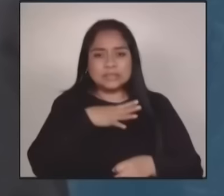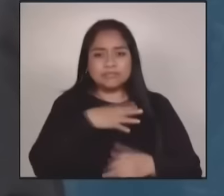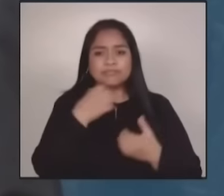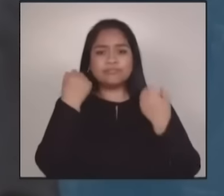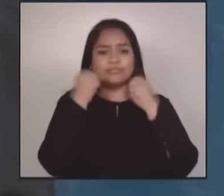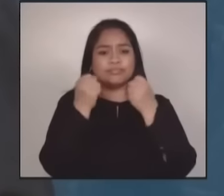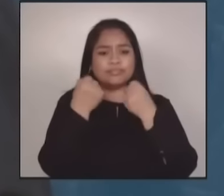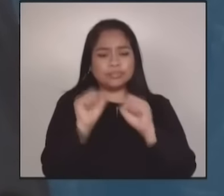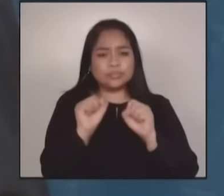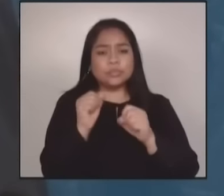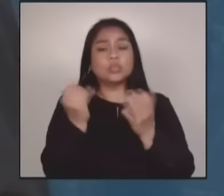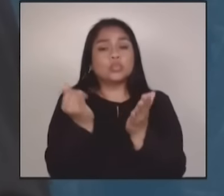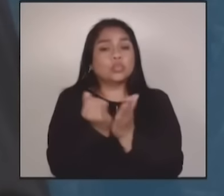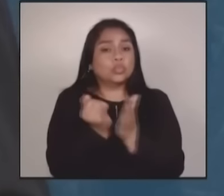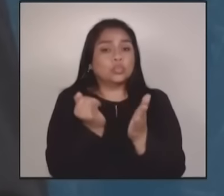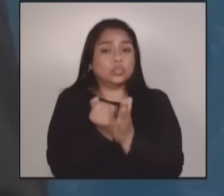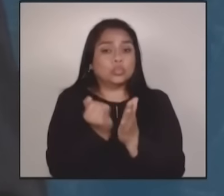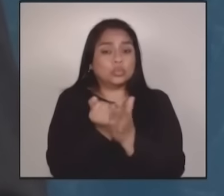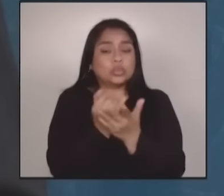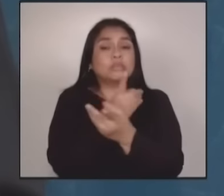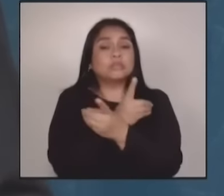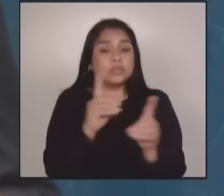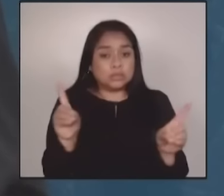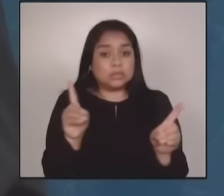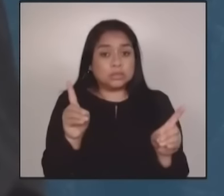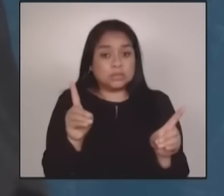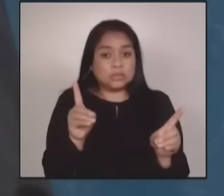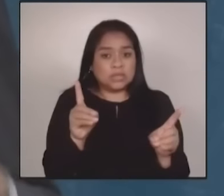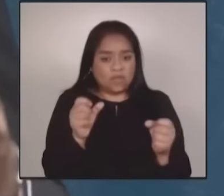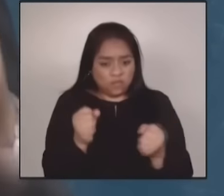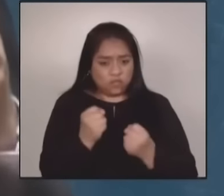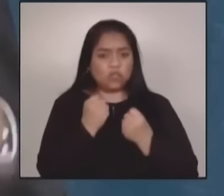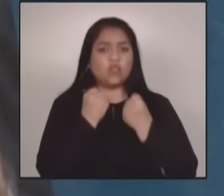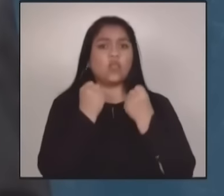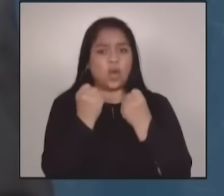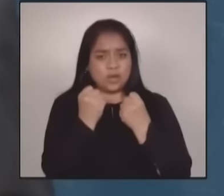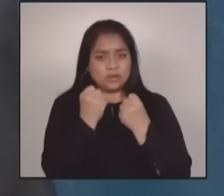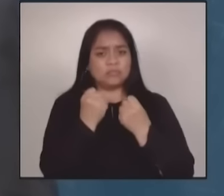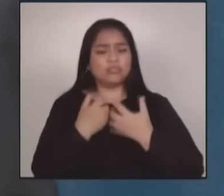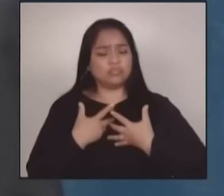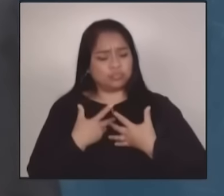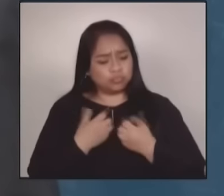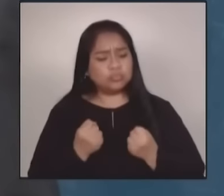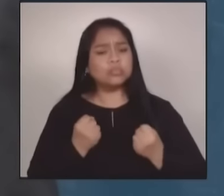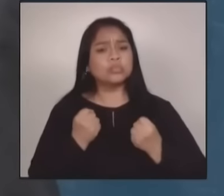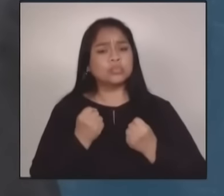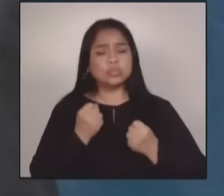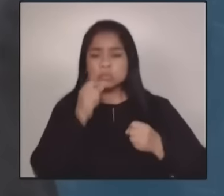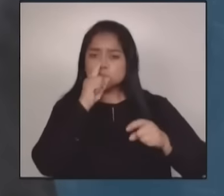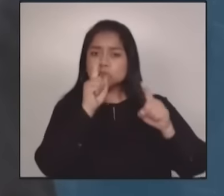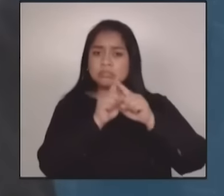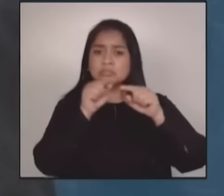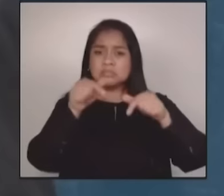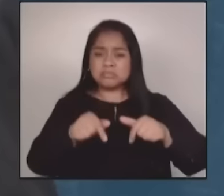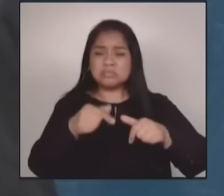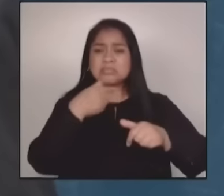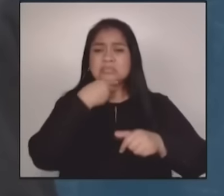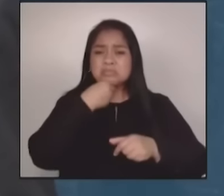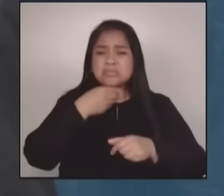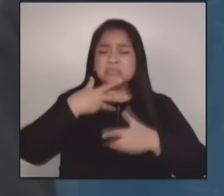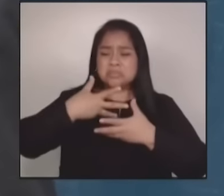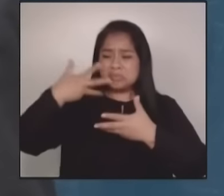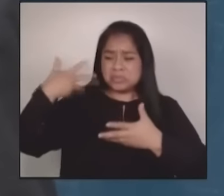una institucionalidad democrática robusta y saludable sobre los escombros de este muro